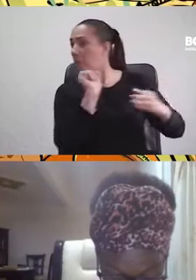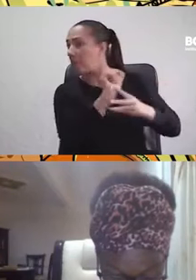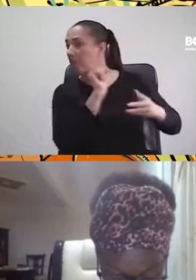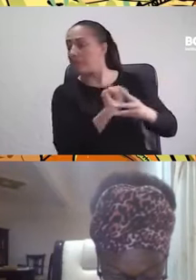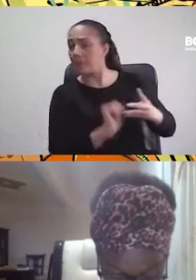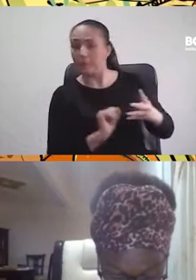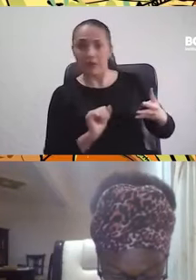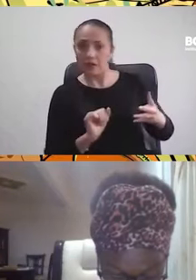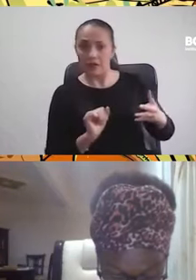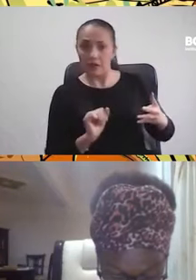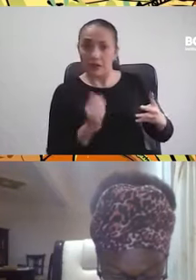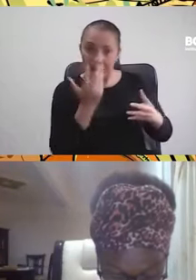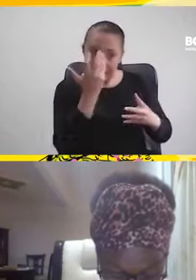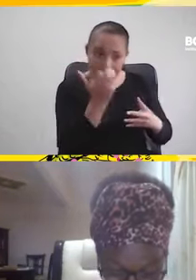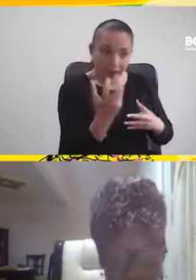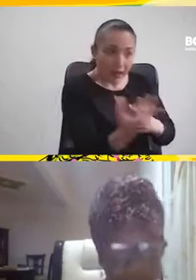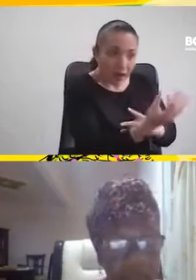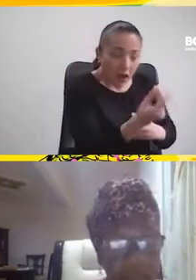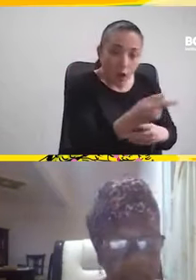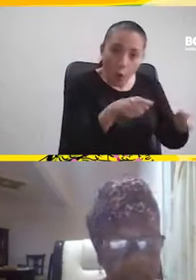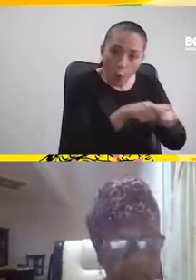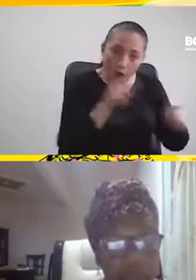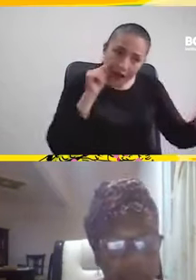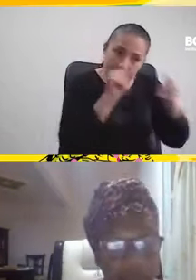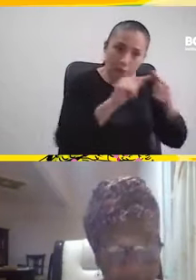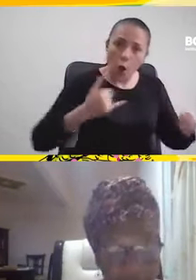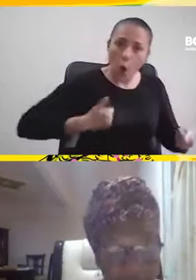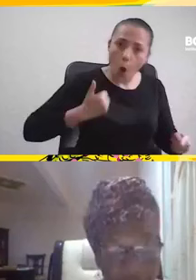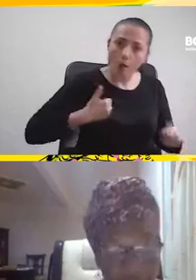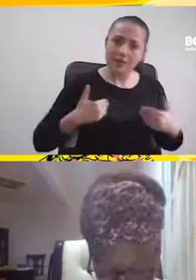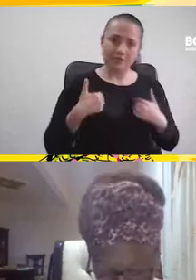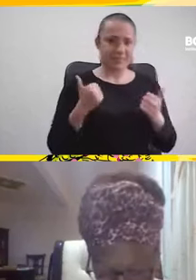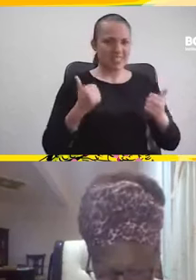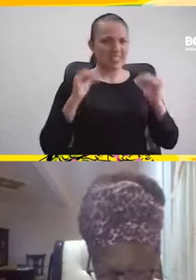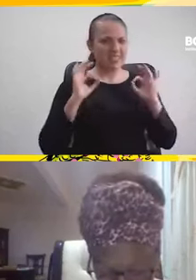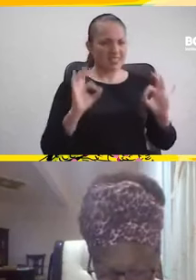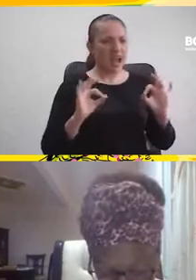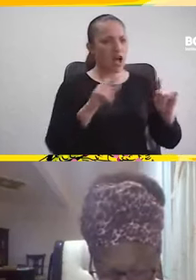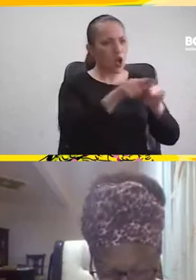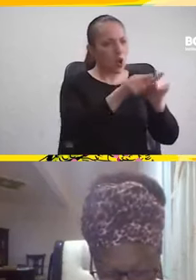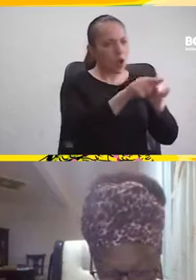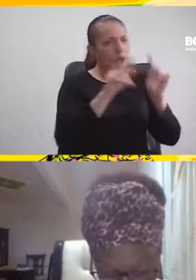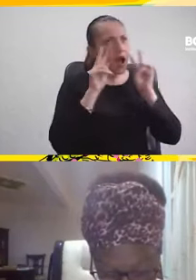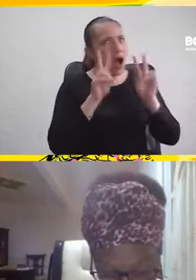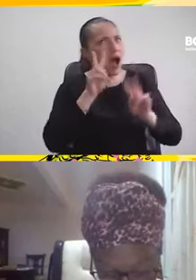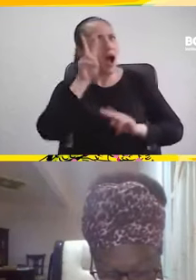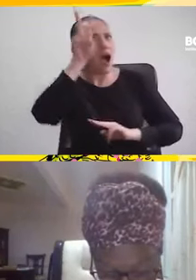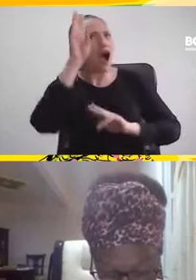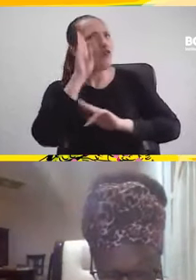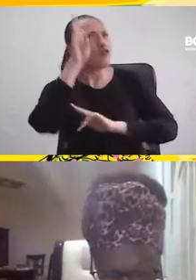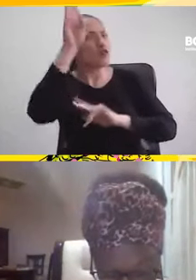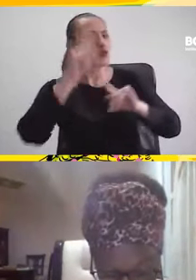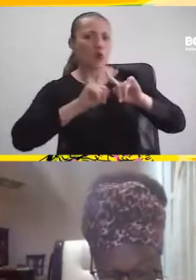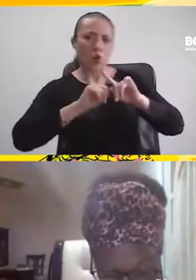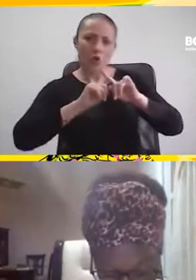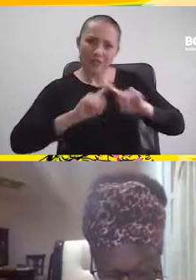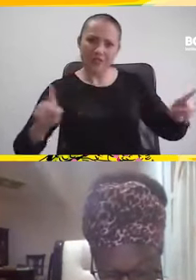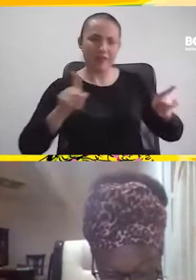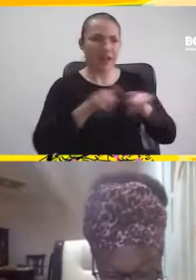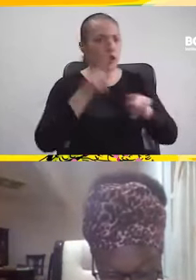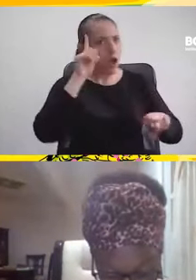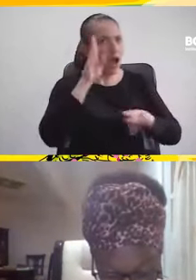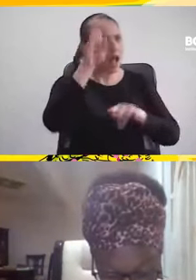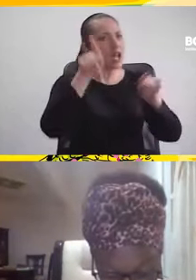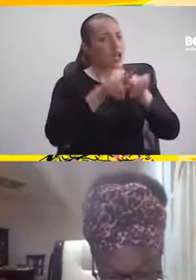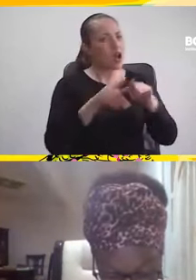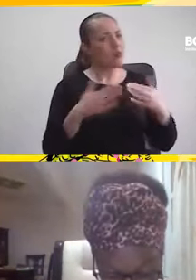jóvenes sanos, jóvenes que miren con otros ojos al futuro, con ojos amables al futuro, hay que invertir